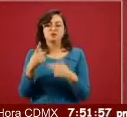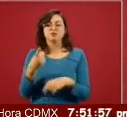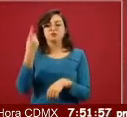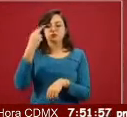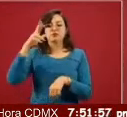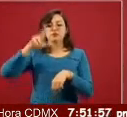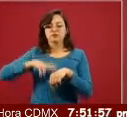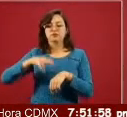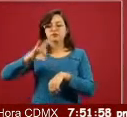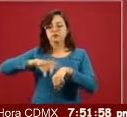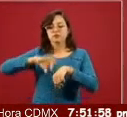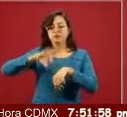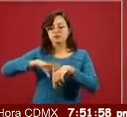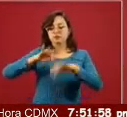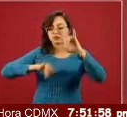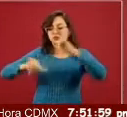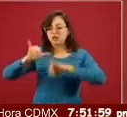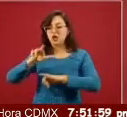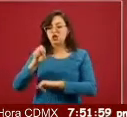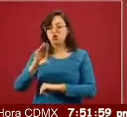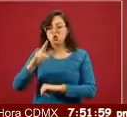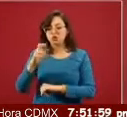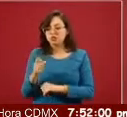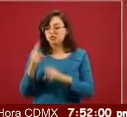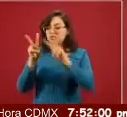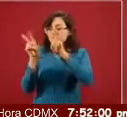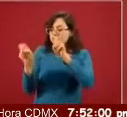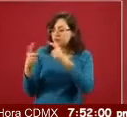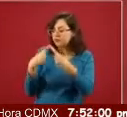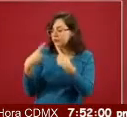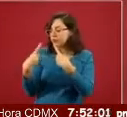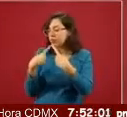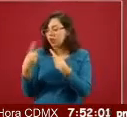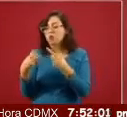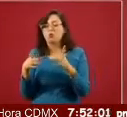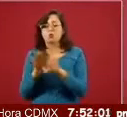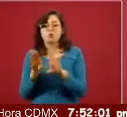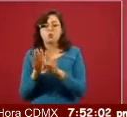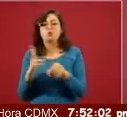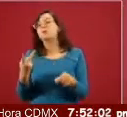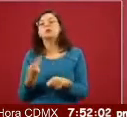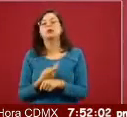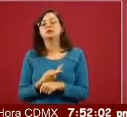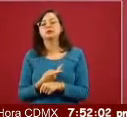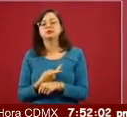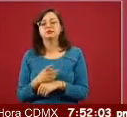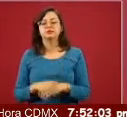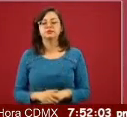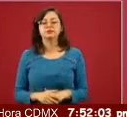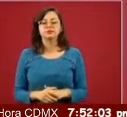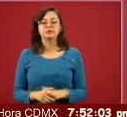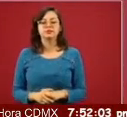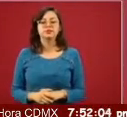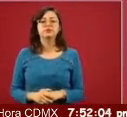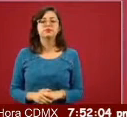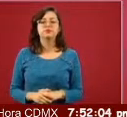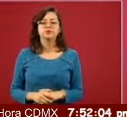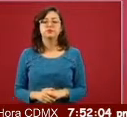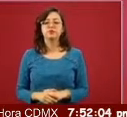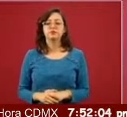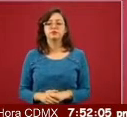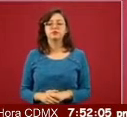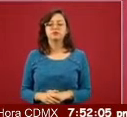directivos de Roche para tratar el tema y se exploró qué estaba pasando. Queda constancia de que el